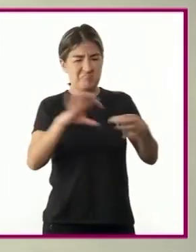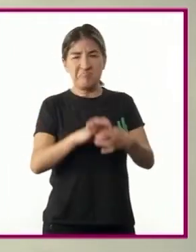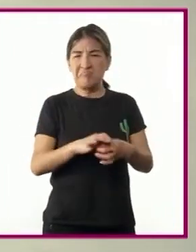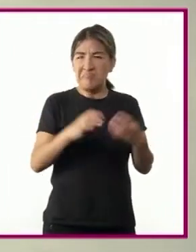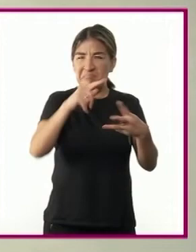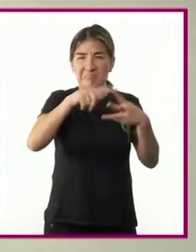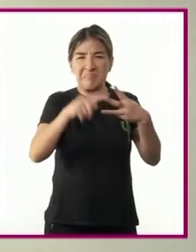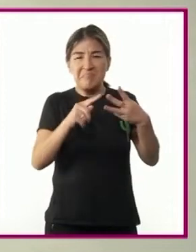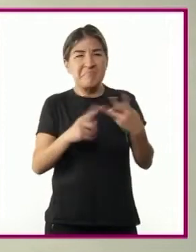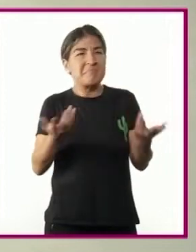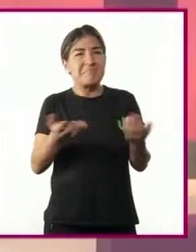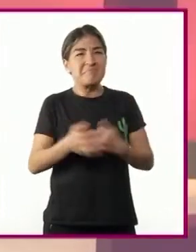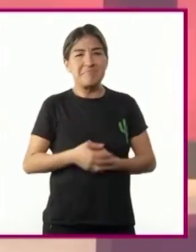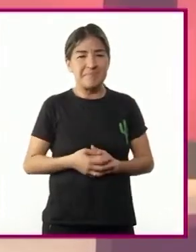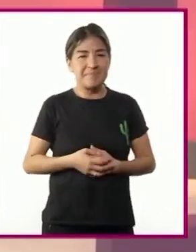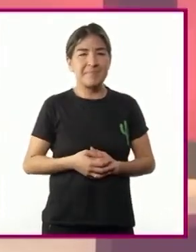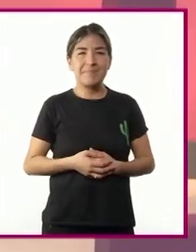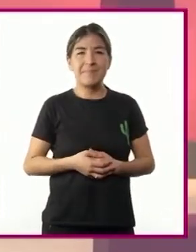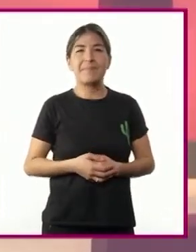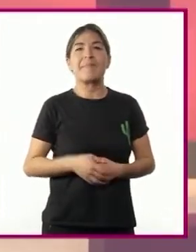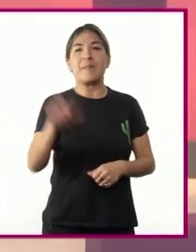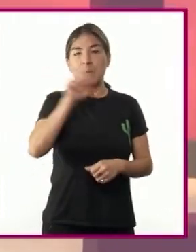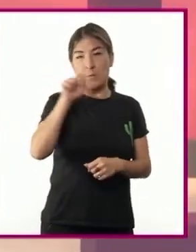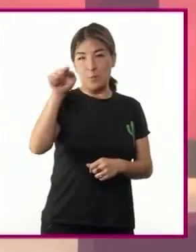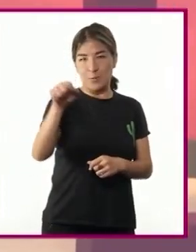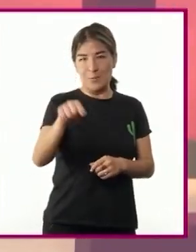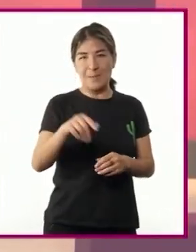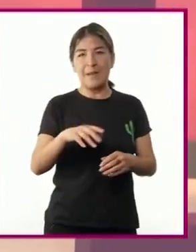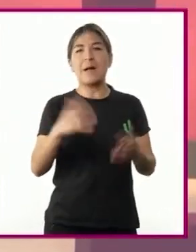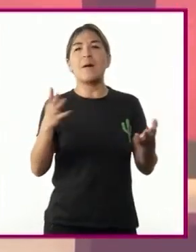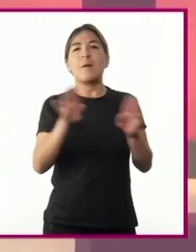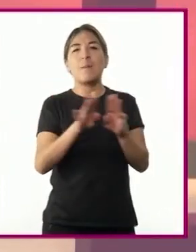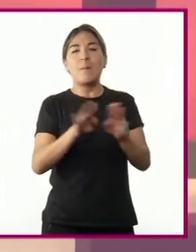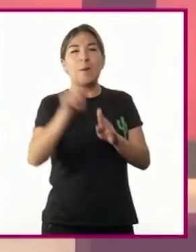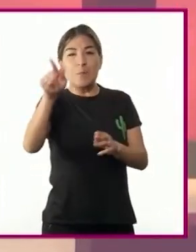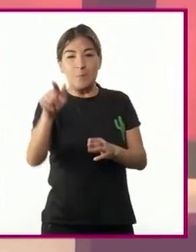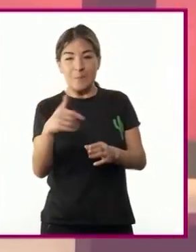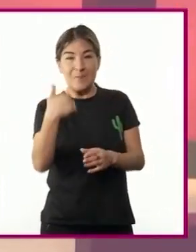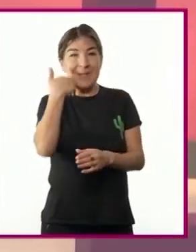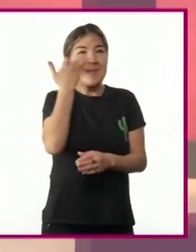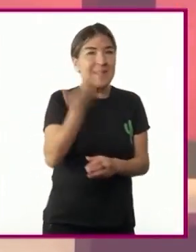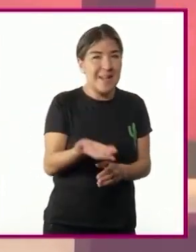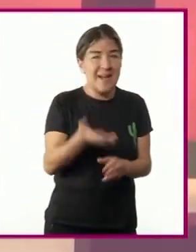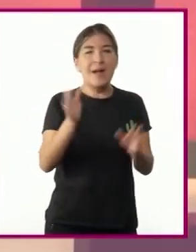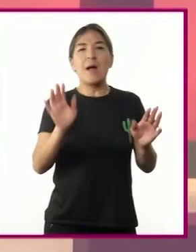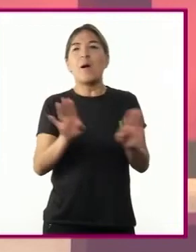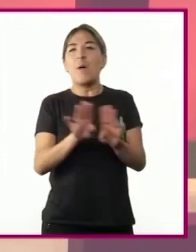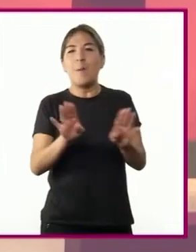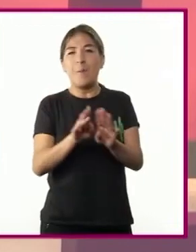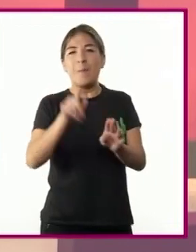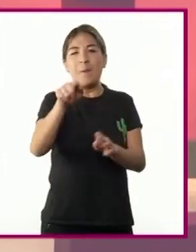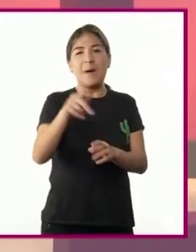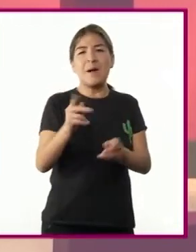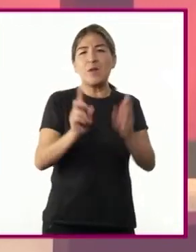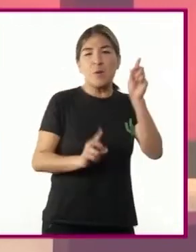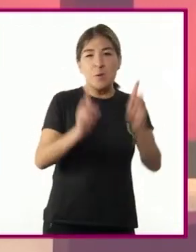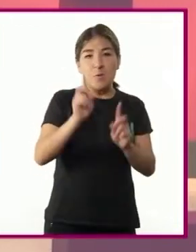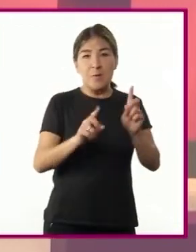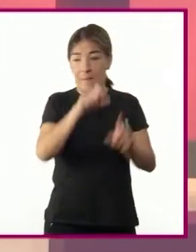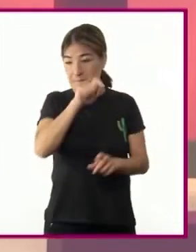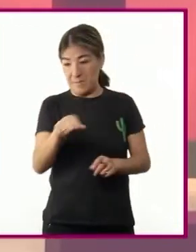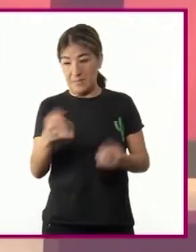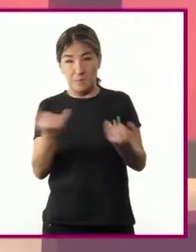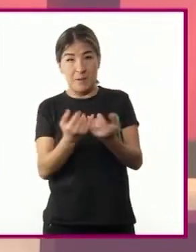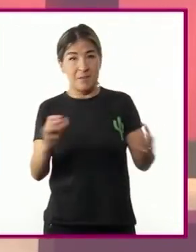Cuando planteas una hipótesis o un deseo, Este no se comprueba al mismo tiempo que